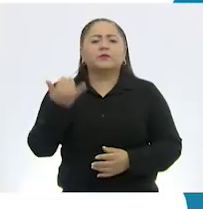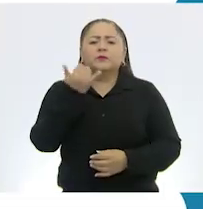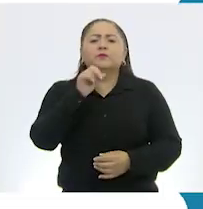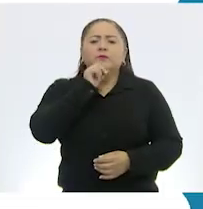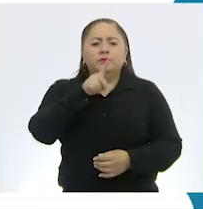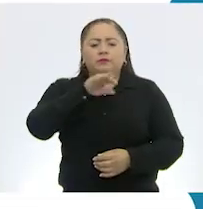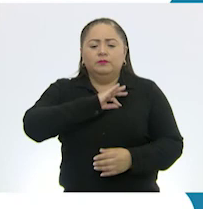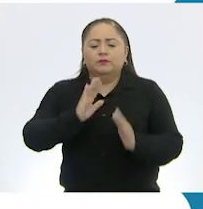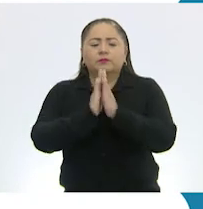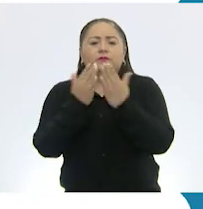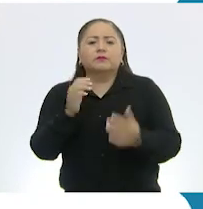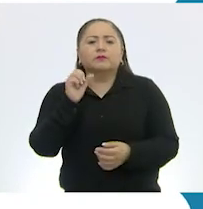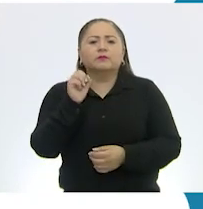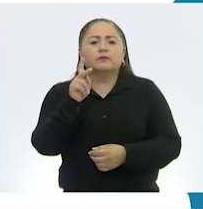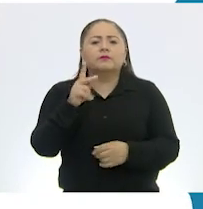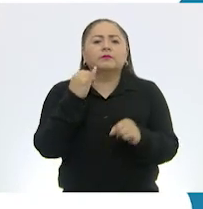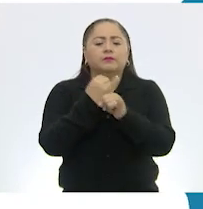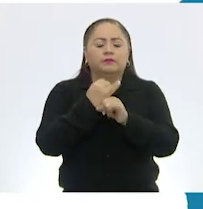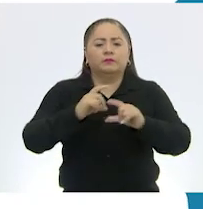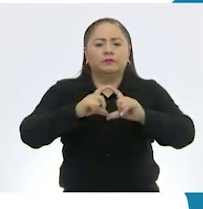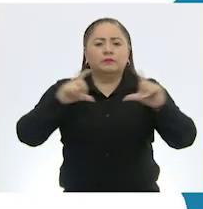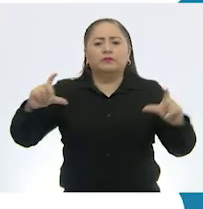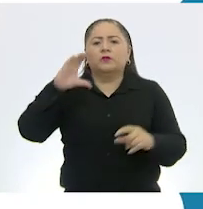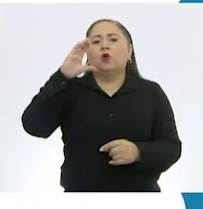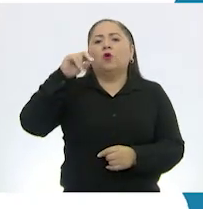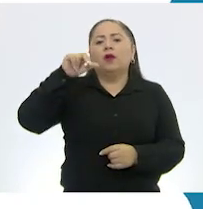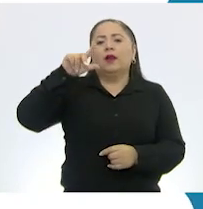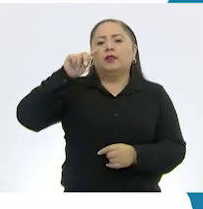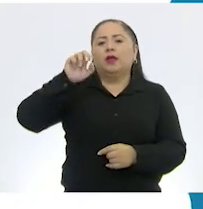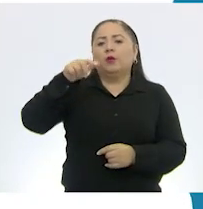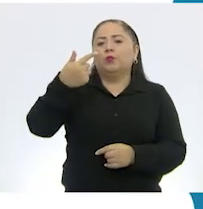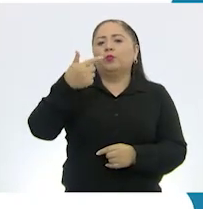También puedes encontrar los libros de texto en la página